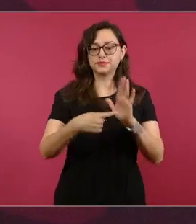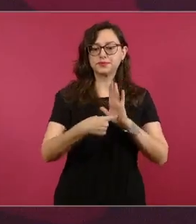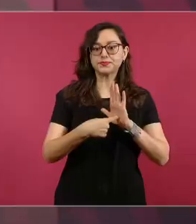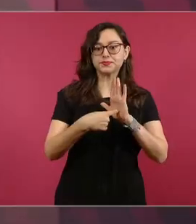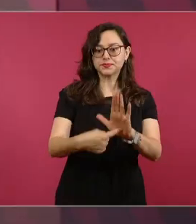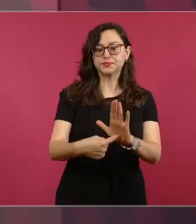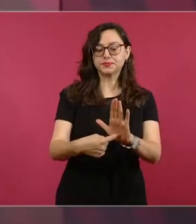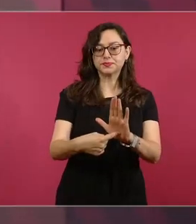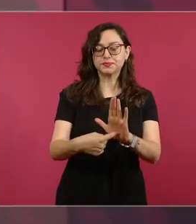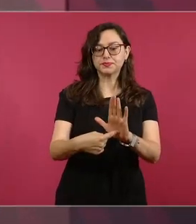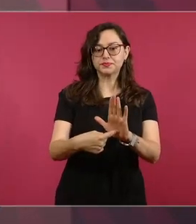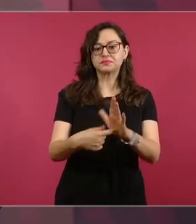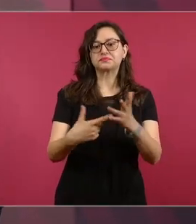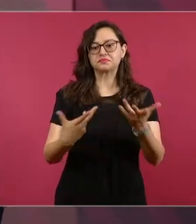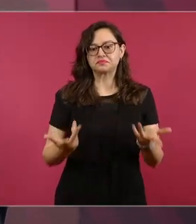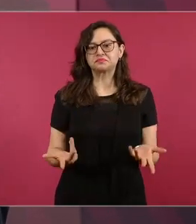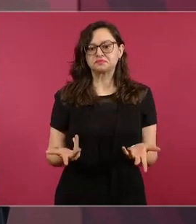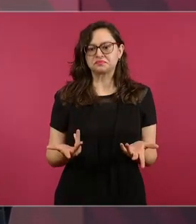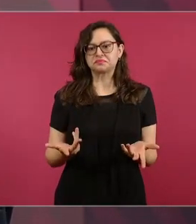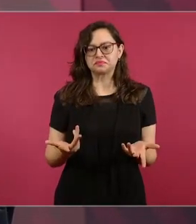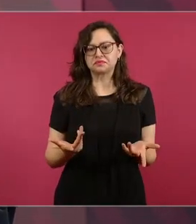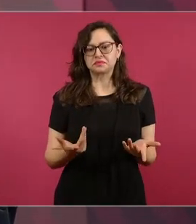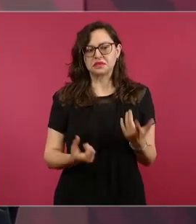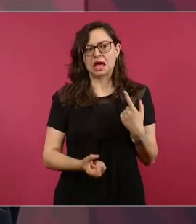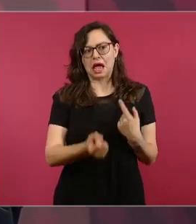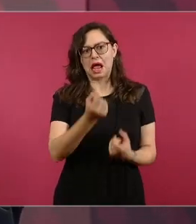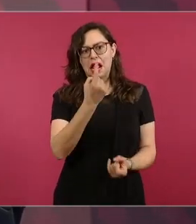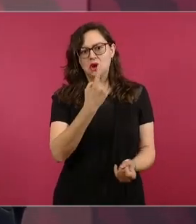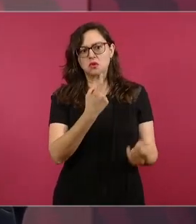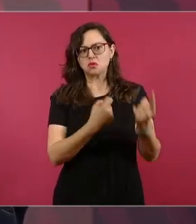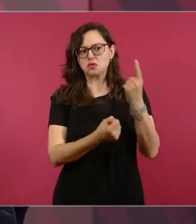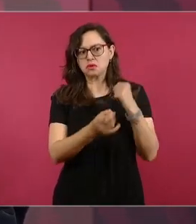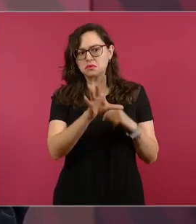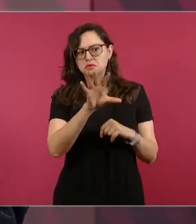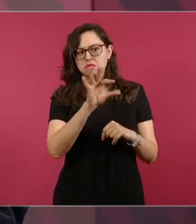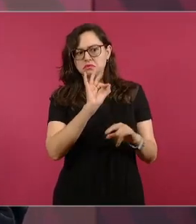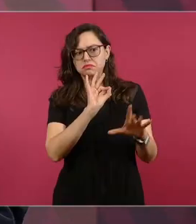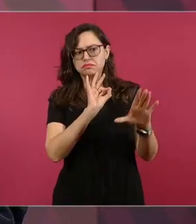pero sí hay algunas…